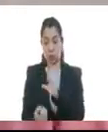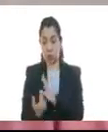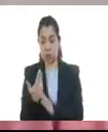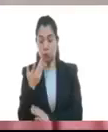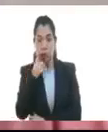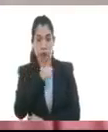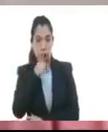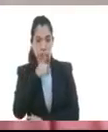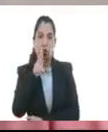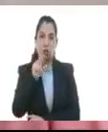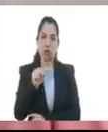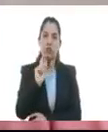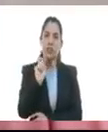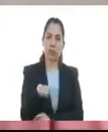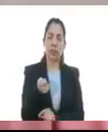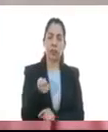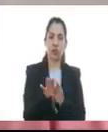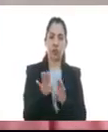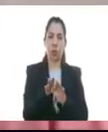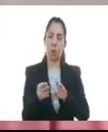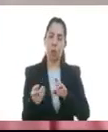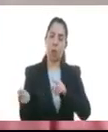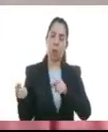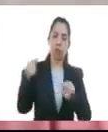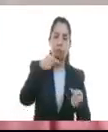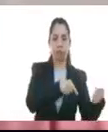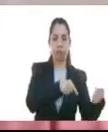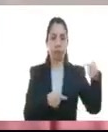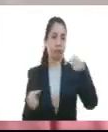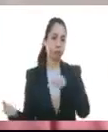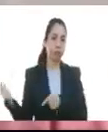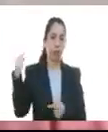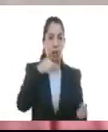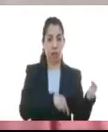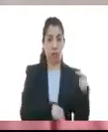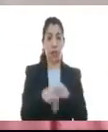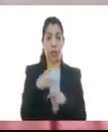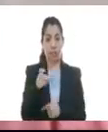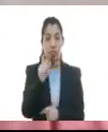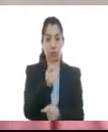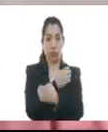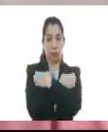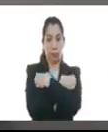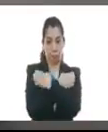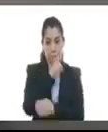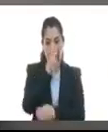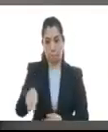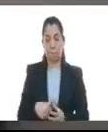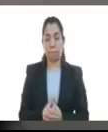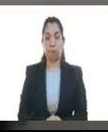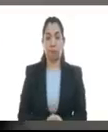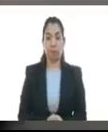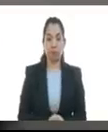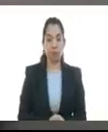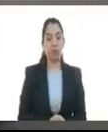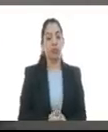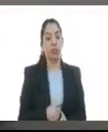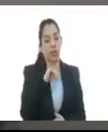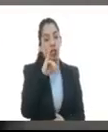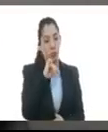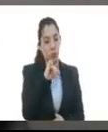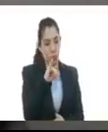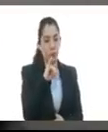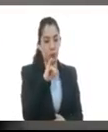y vuelta. Me imagino que a esto te refieres con educación, ¿es así? Claro que sí, es por eso que digo que tenemos que